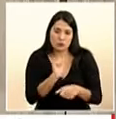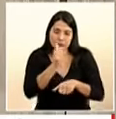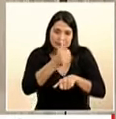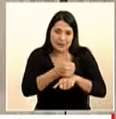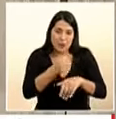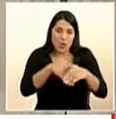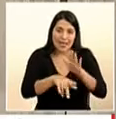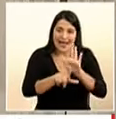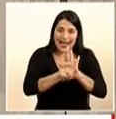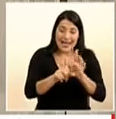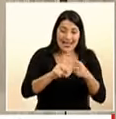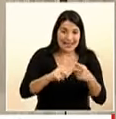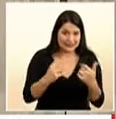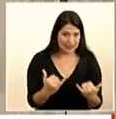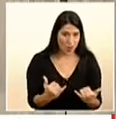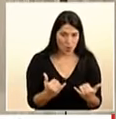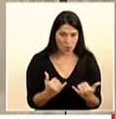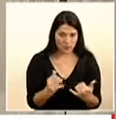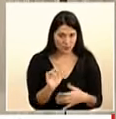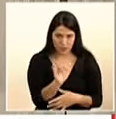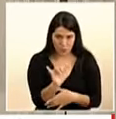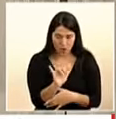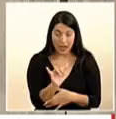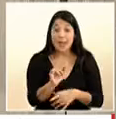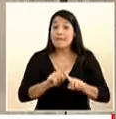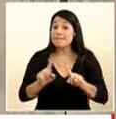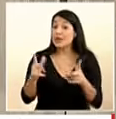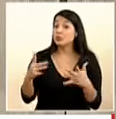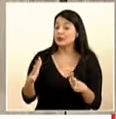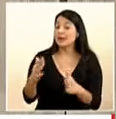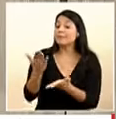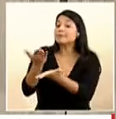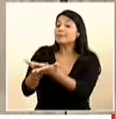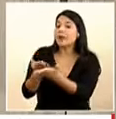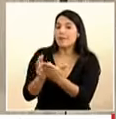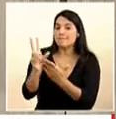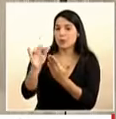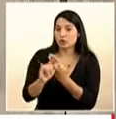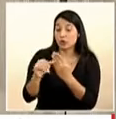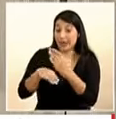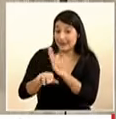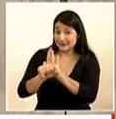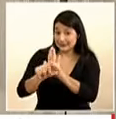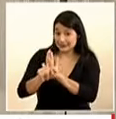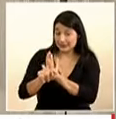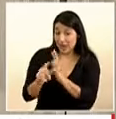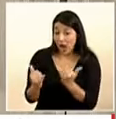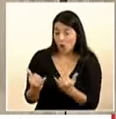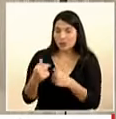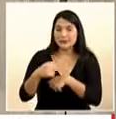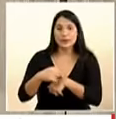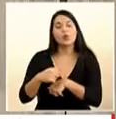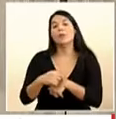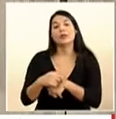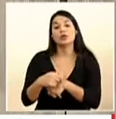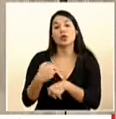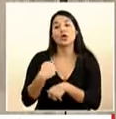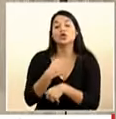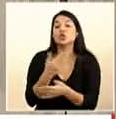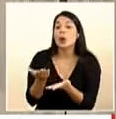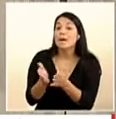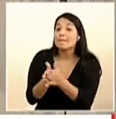ciertamente hay ya proyectos en la asamblea legislativa e incluso en este momento que actualizarían